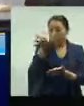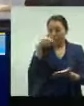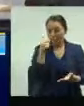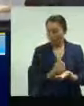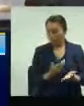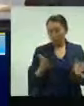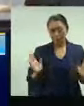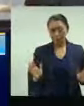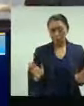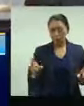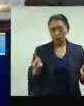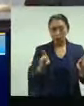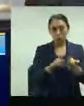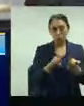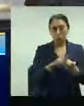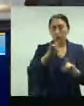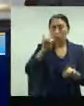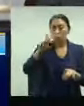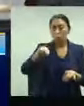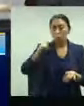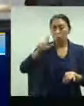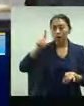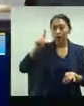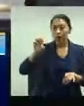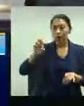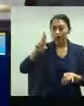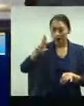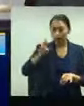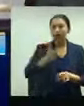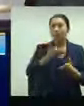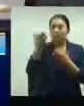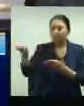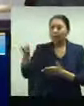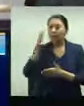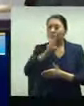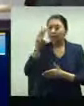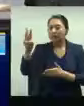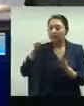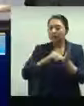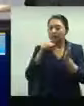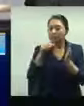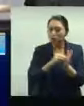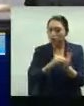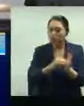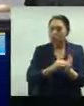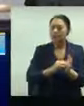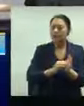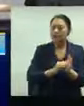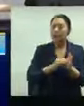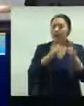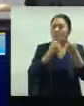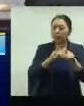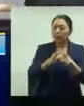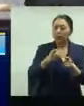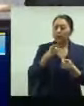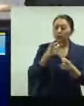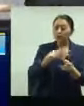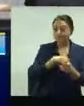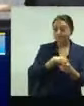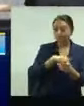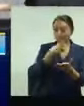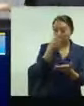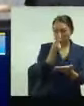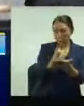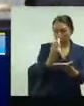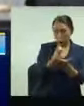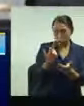mismo lo hicimos con una ERC. Sí, dele 93 millones a una ERC y con eso resuelvan, pero del presupuesto de ellos. Tuvieron